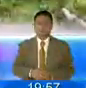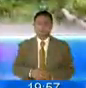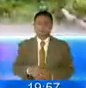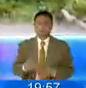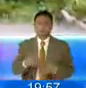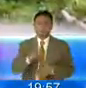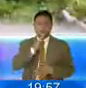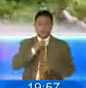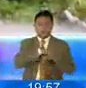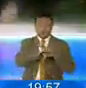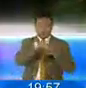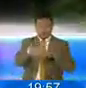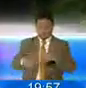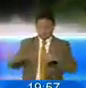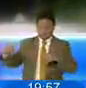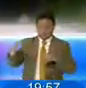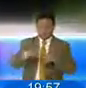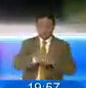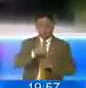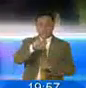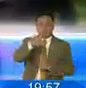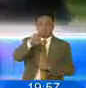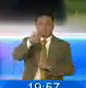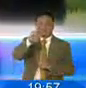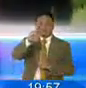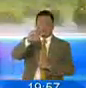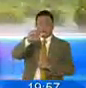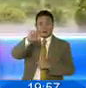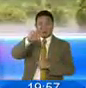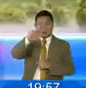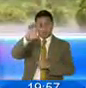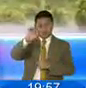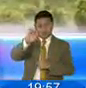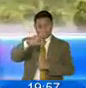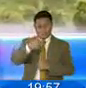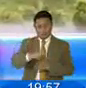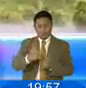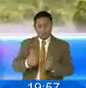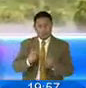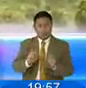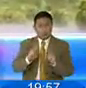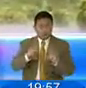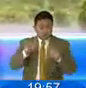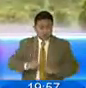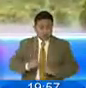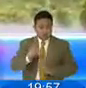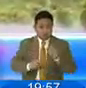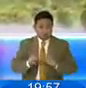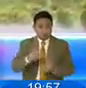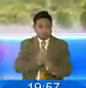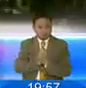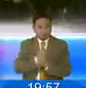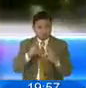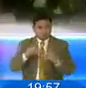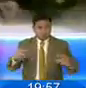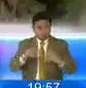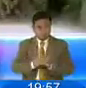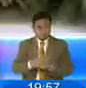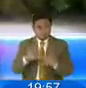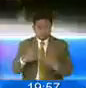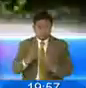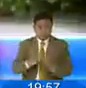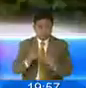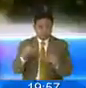Las cascadas del sector Urauco, perteneciente a la parroquia rural de Yoa, es una buena alternativa para los amantes de la naturaleza, quienes con